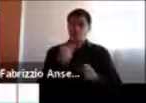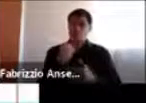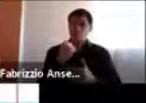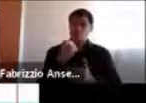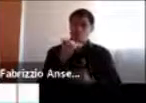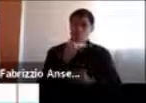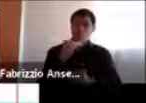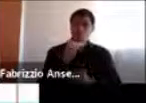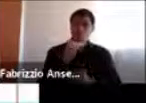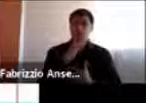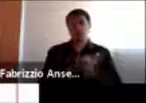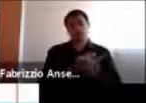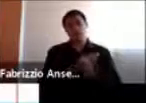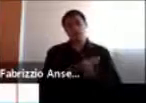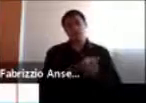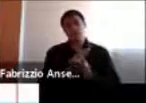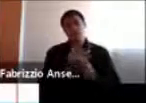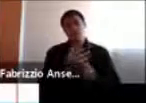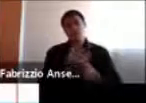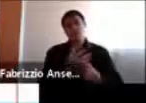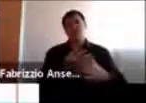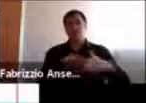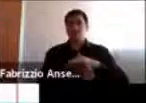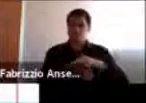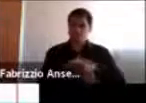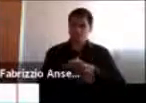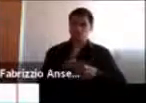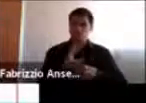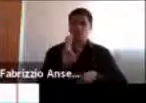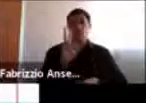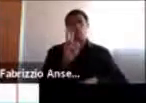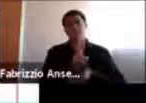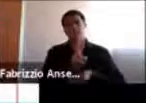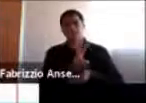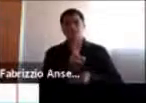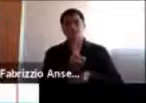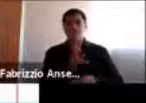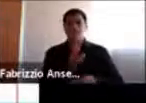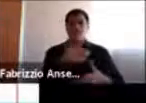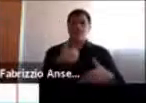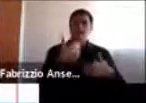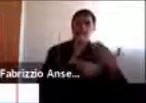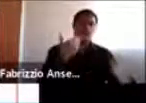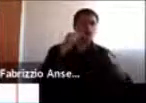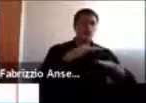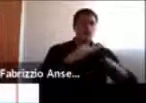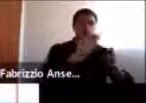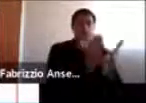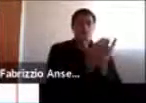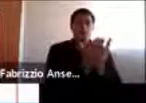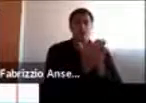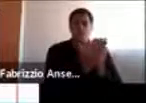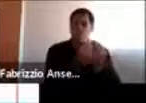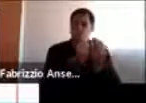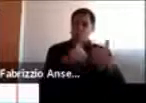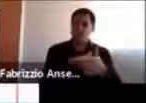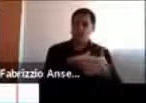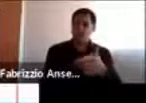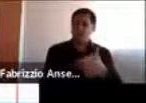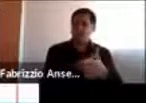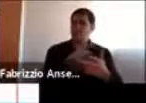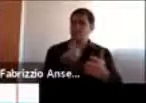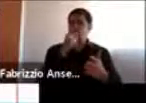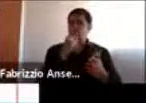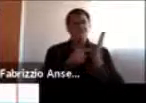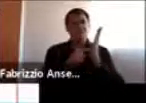contexto en que en realidad el acceso de los profesores a los estudiantes es limitado ¿ya? entonces se vio que en realidad no